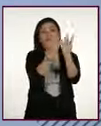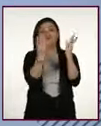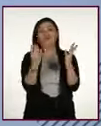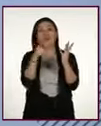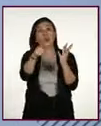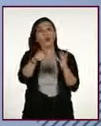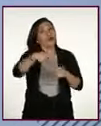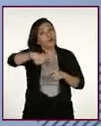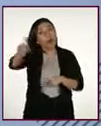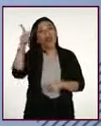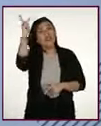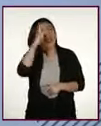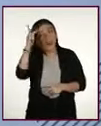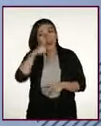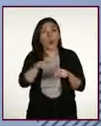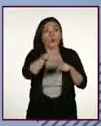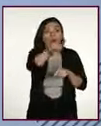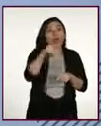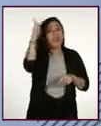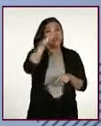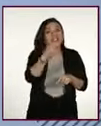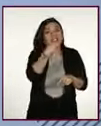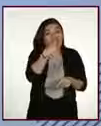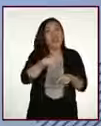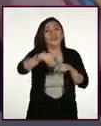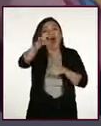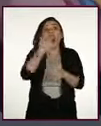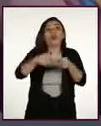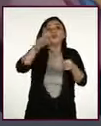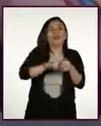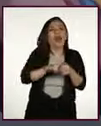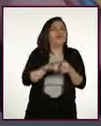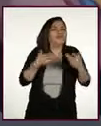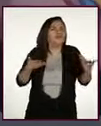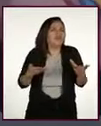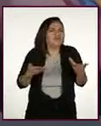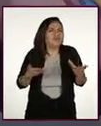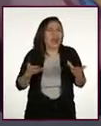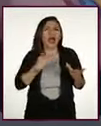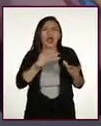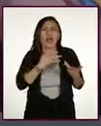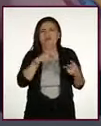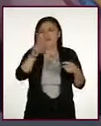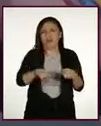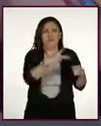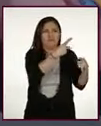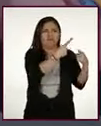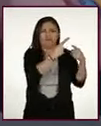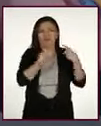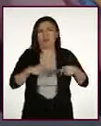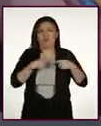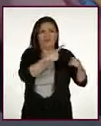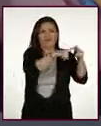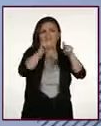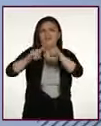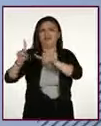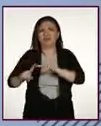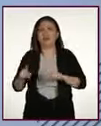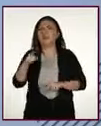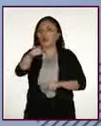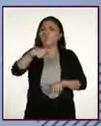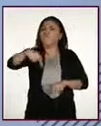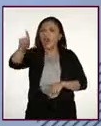psicólogo, tienes que ir al psiquiatra, tienes que internarte, no, o sea, tienes que ir al food, ajá, o sea, porque somos muy diferentes. Tienes que ir al food, tienes que